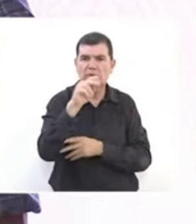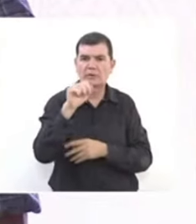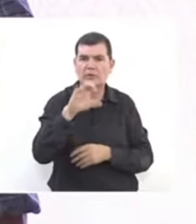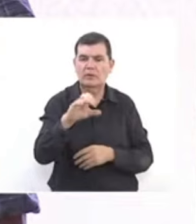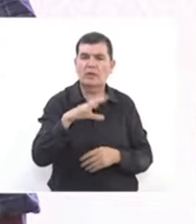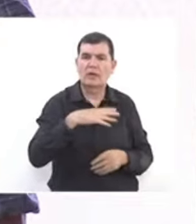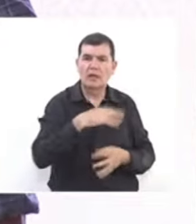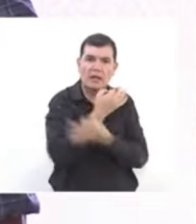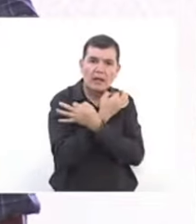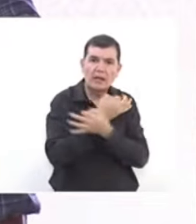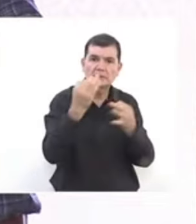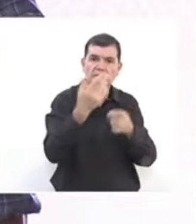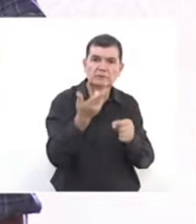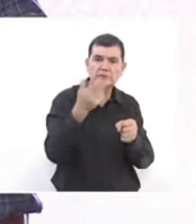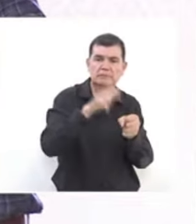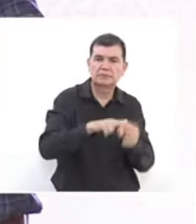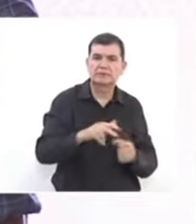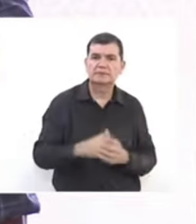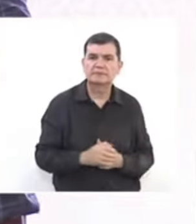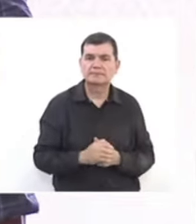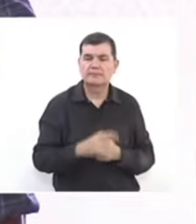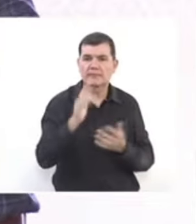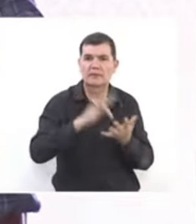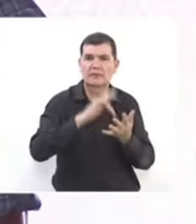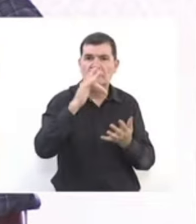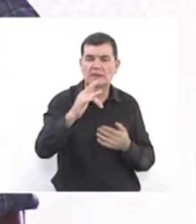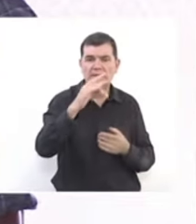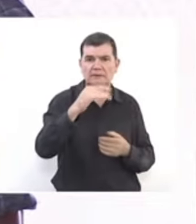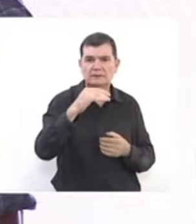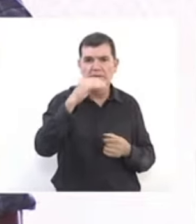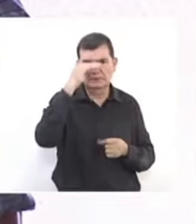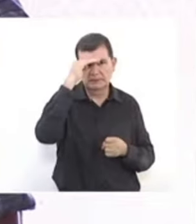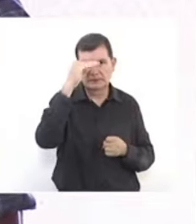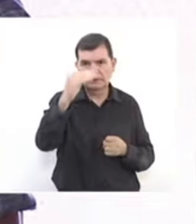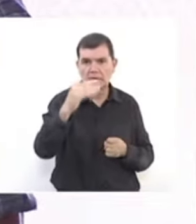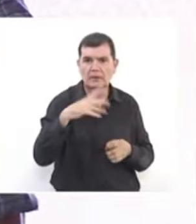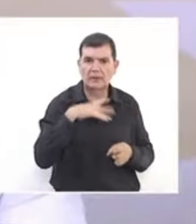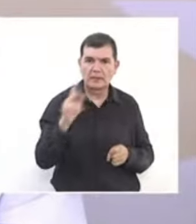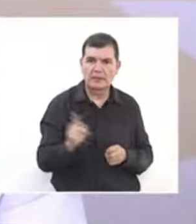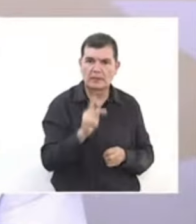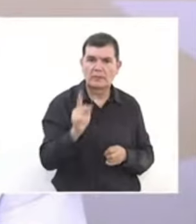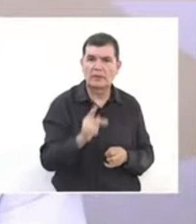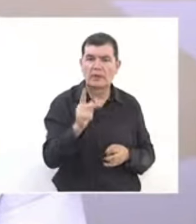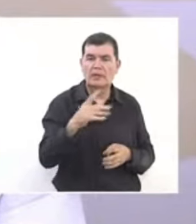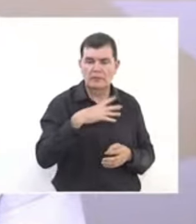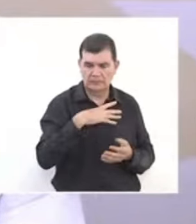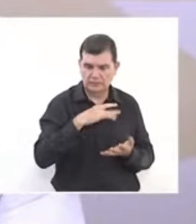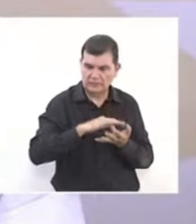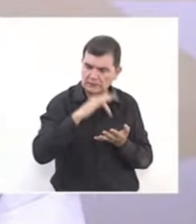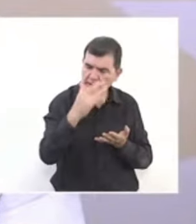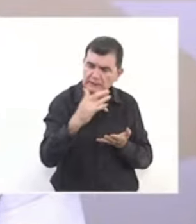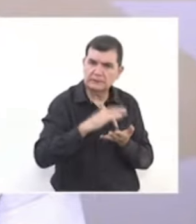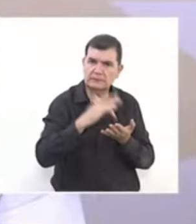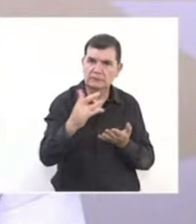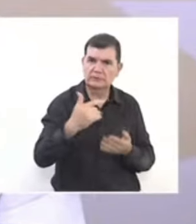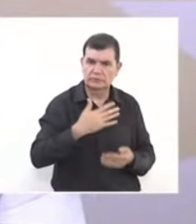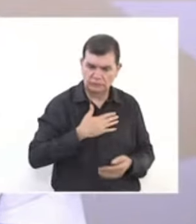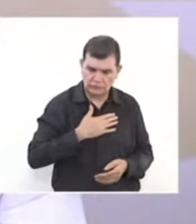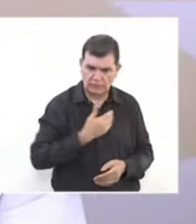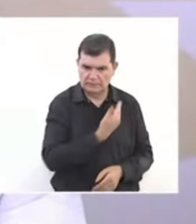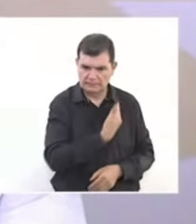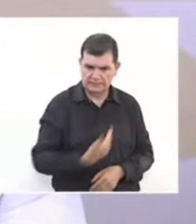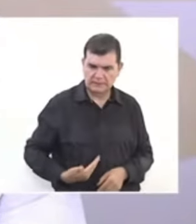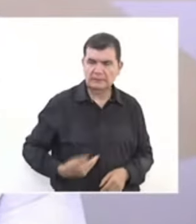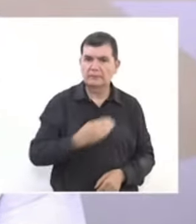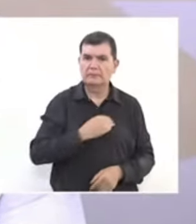anunció el hospital. Gracias, señor. El pueblo de Metlatono, muy agradecidos. Yo, como presidente